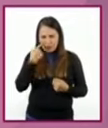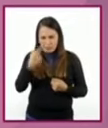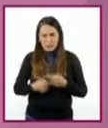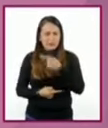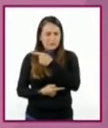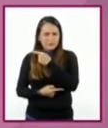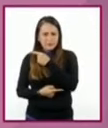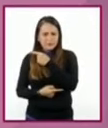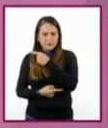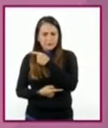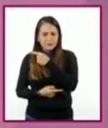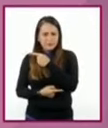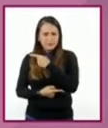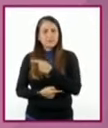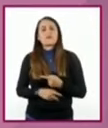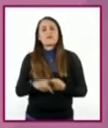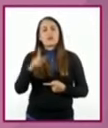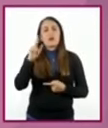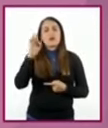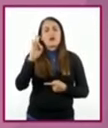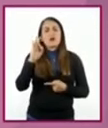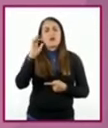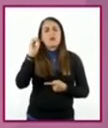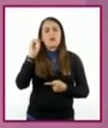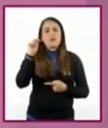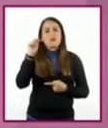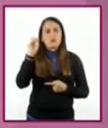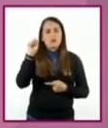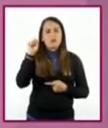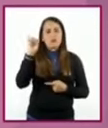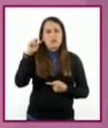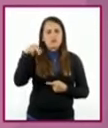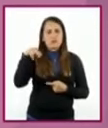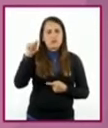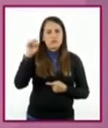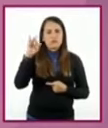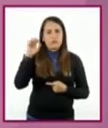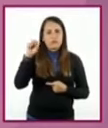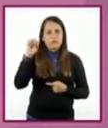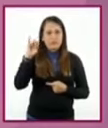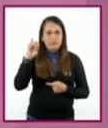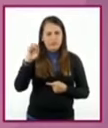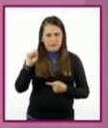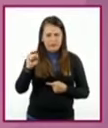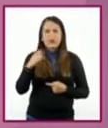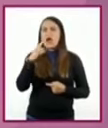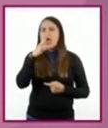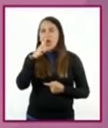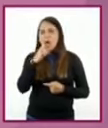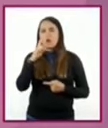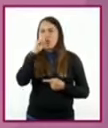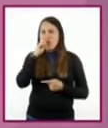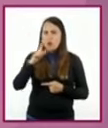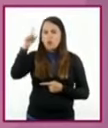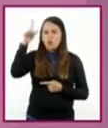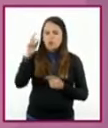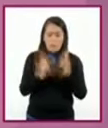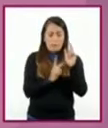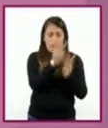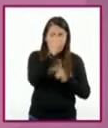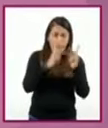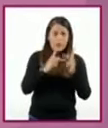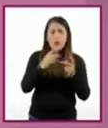el recorrido en la fotosíntesis, donde las plantas, a partir del dióxido de carbono, agua y luz, además de